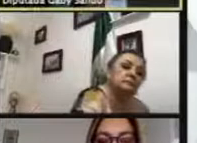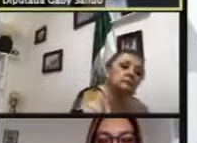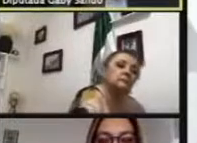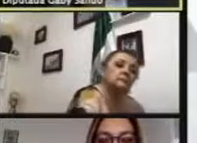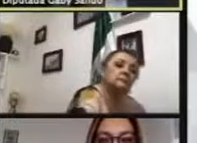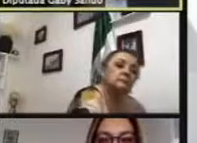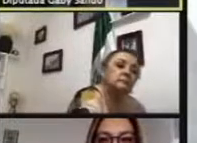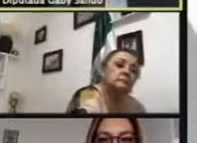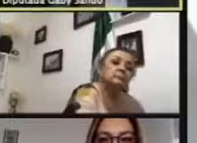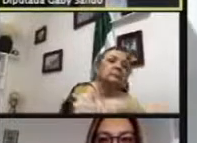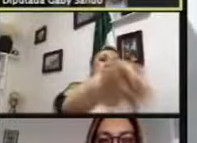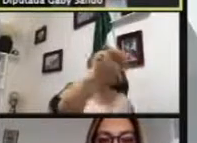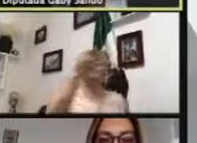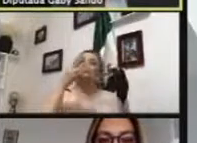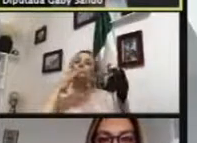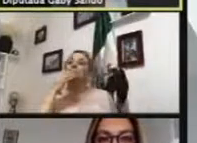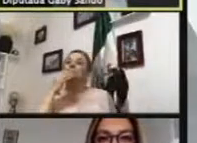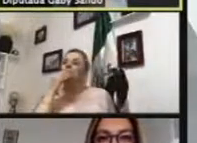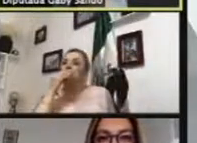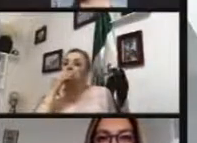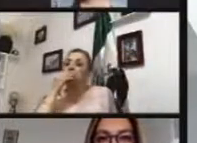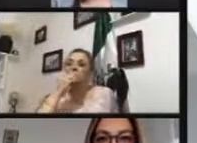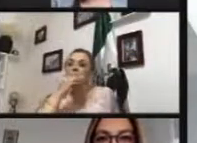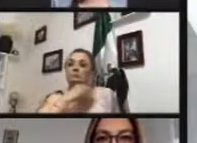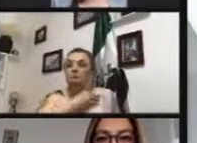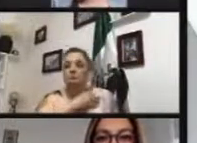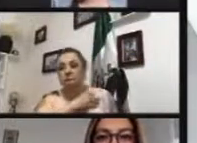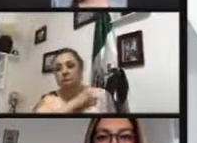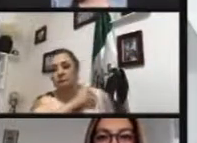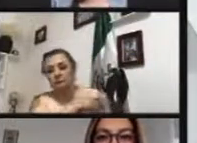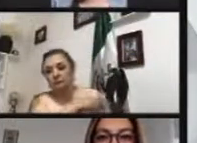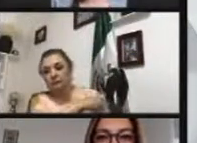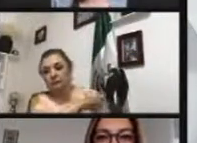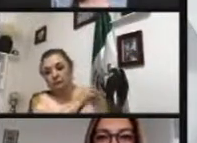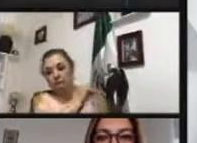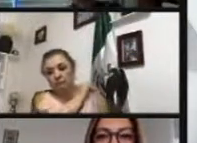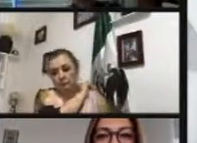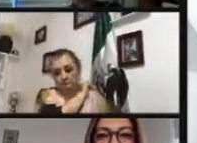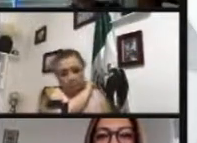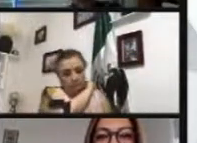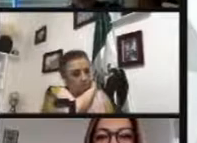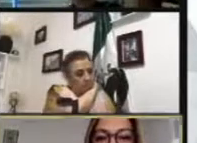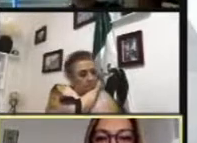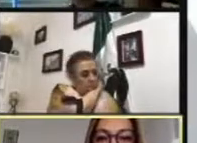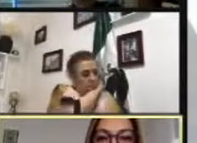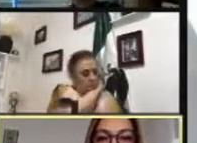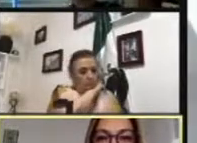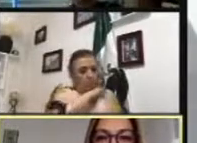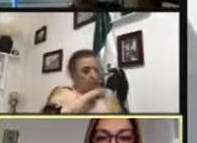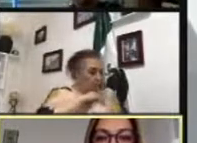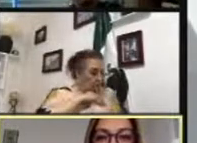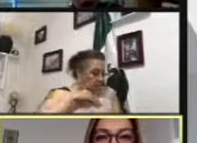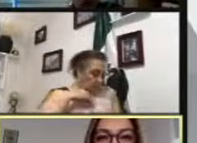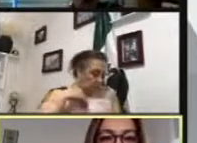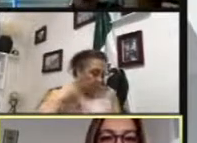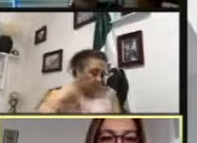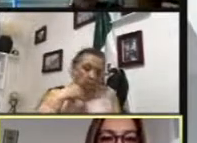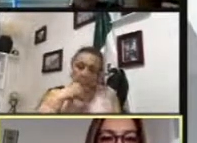Queda registrado su voto. ¿Se empalmó una voz de una diputada? Janet Guerrero, a favor. Gracias,